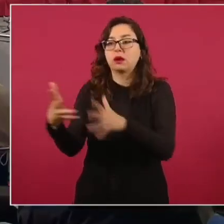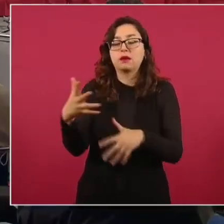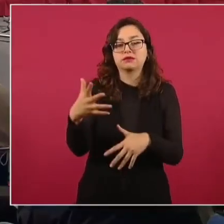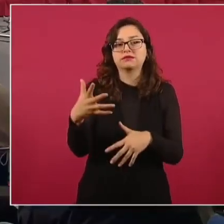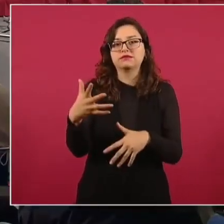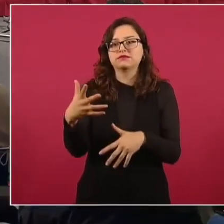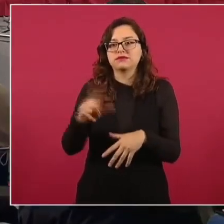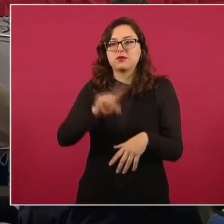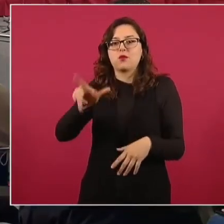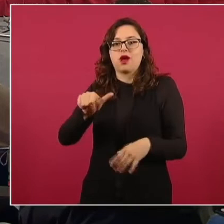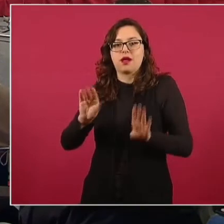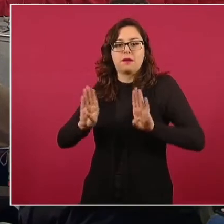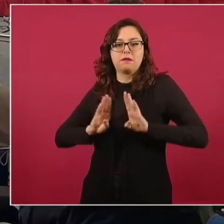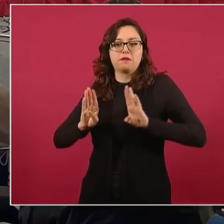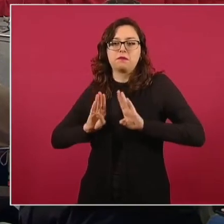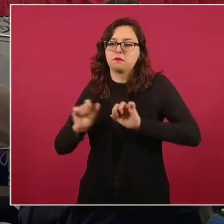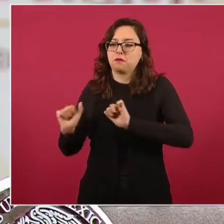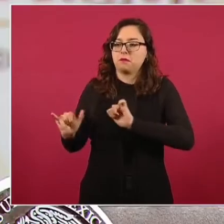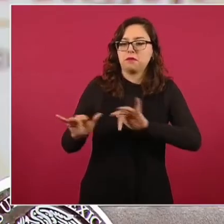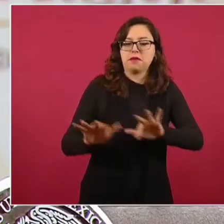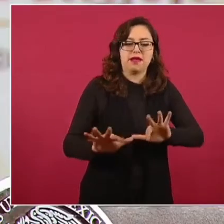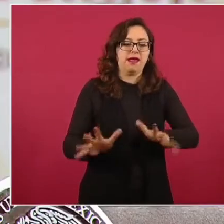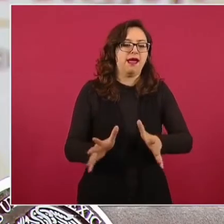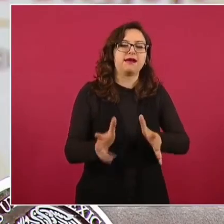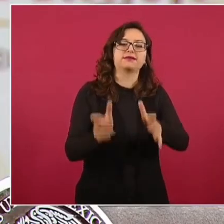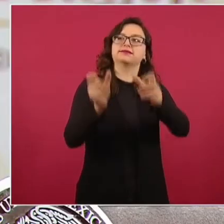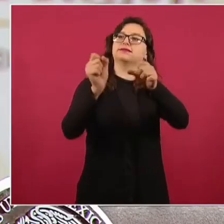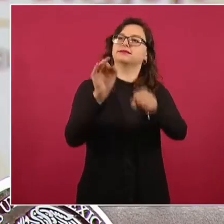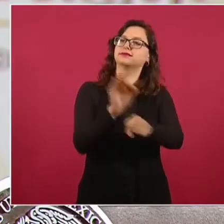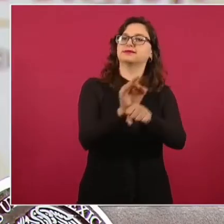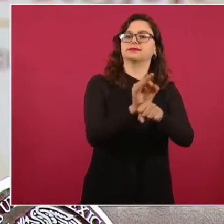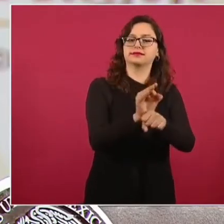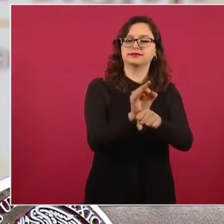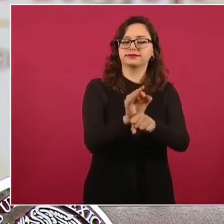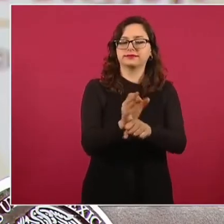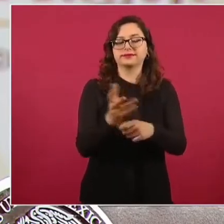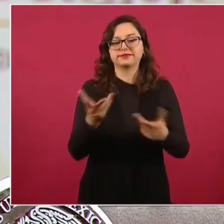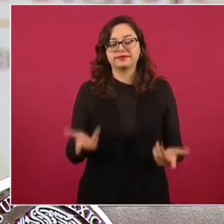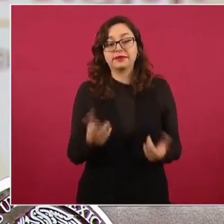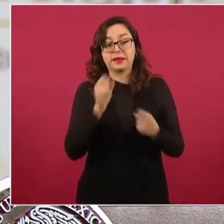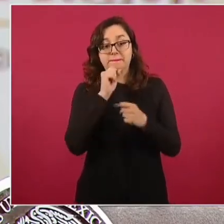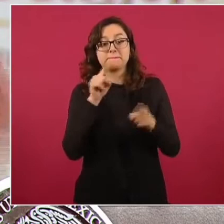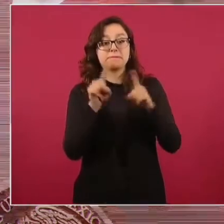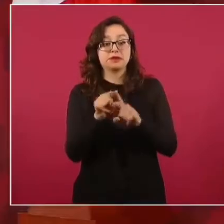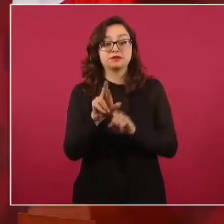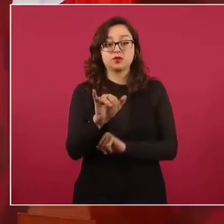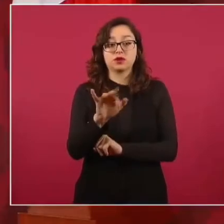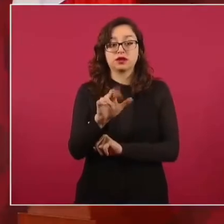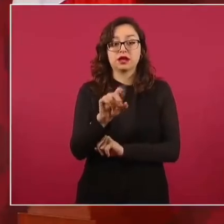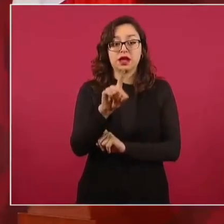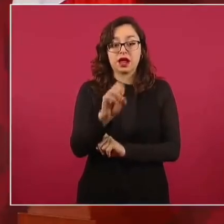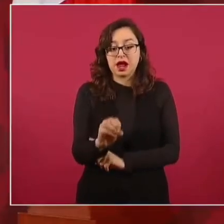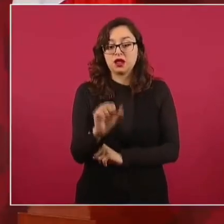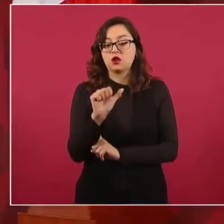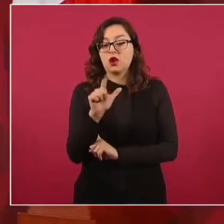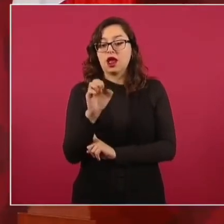al argumento de Ricardo Alemán. Publica en su Twitter, última hora, extra.